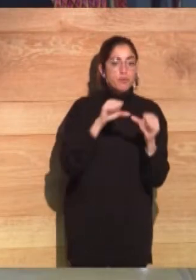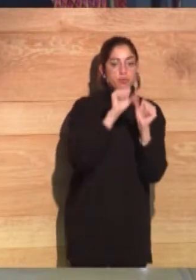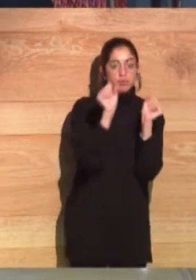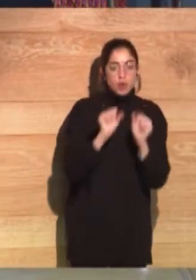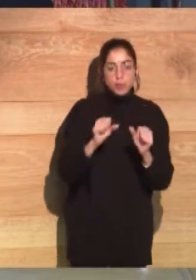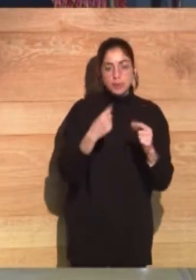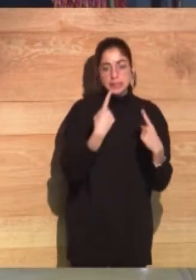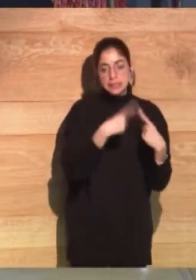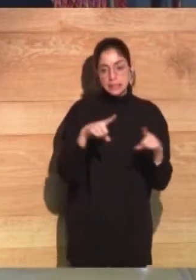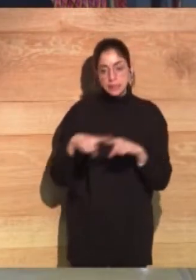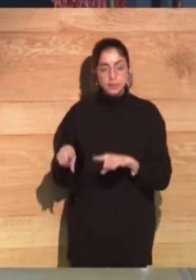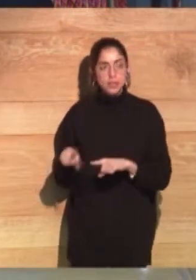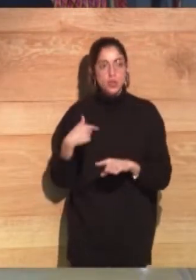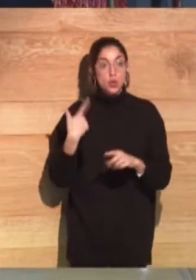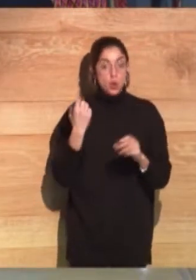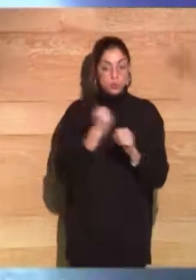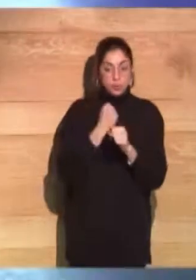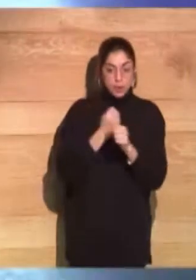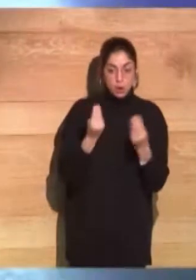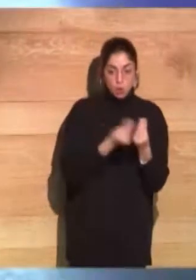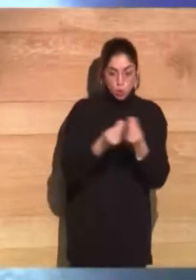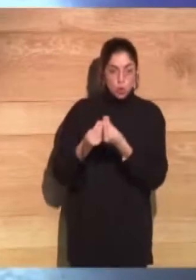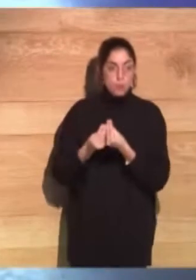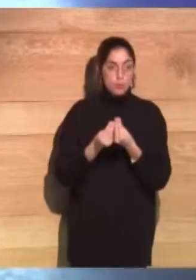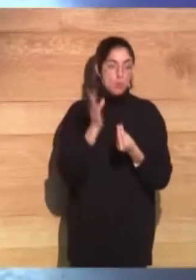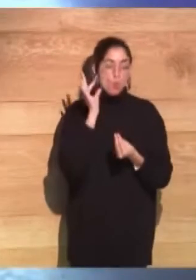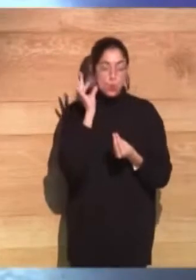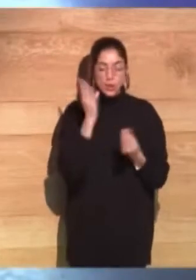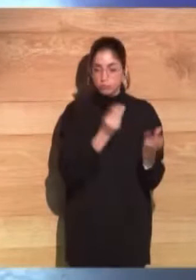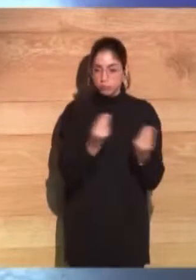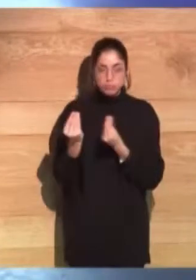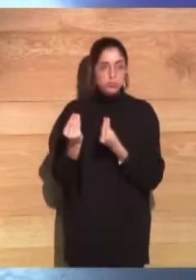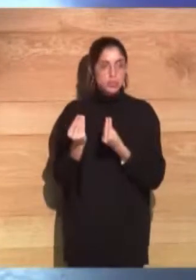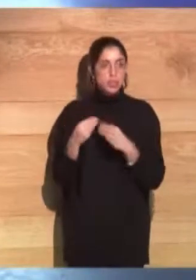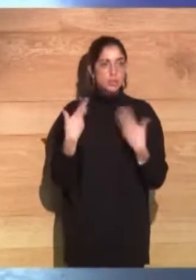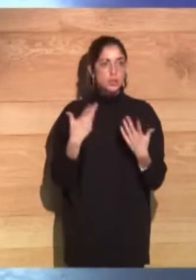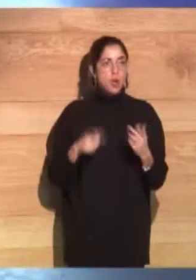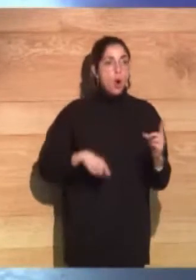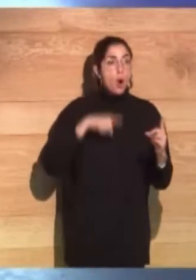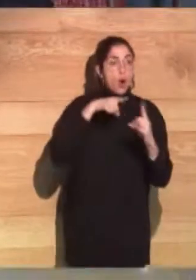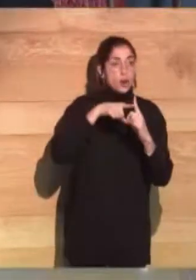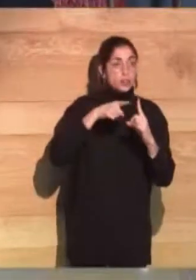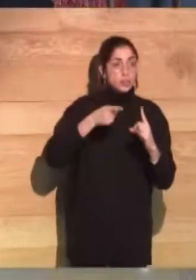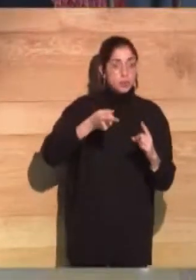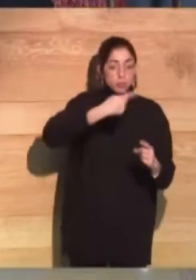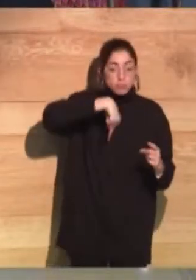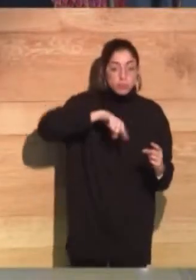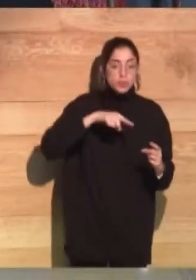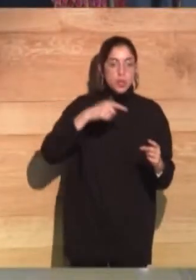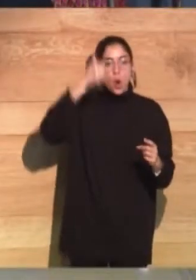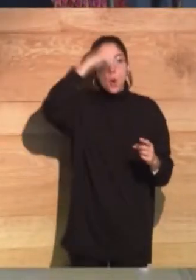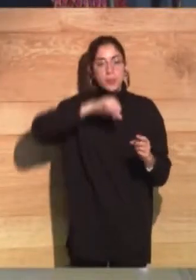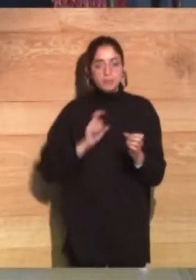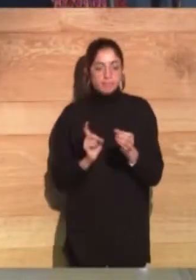otras mujeres. Y ahora uno de nuestros objetivos es que los hombres se incluyan en esta